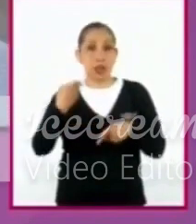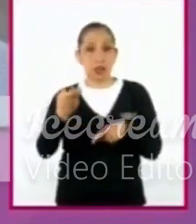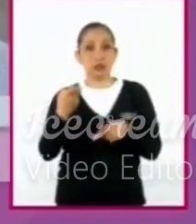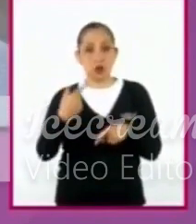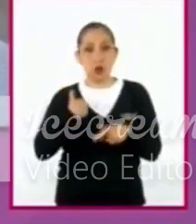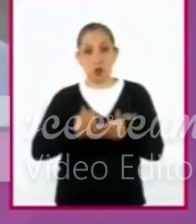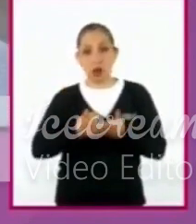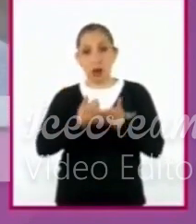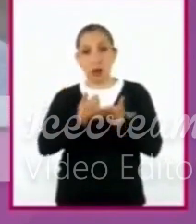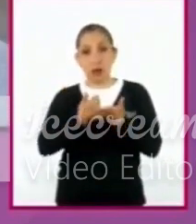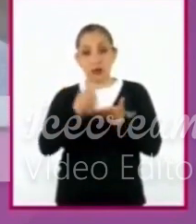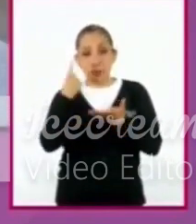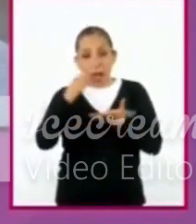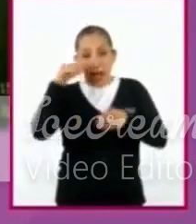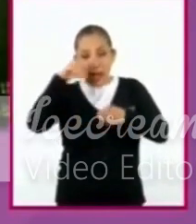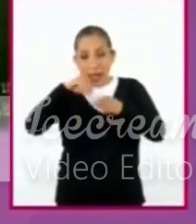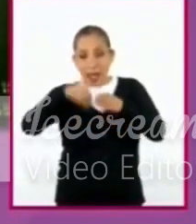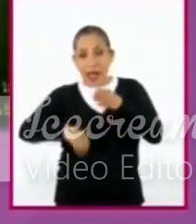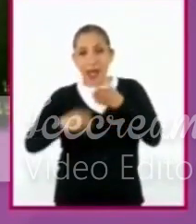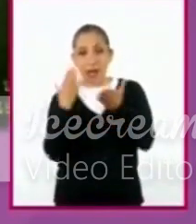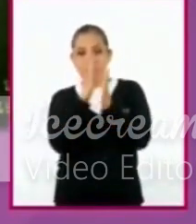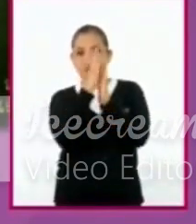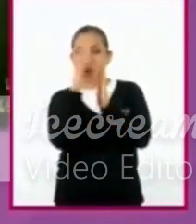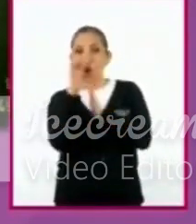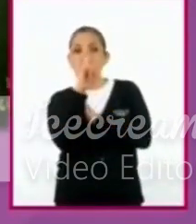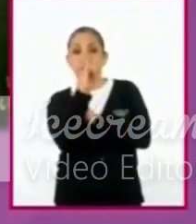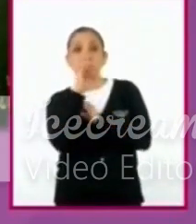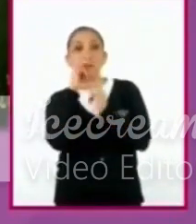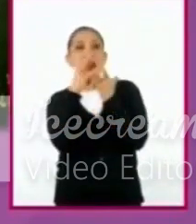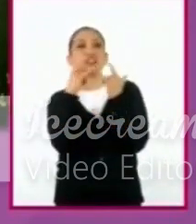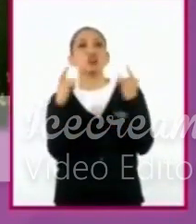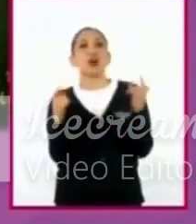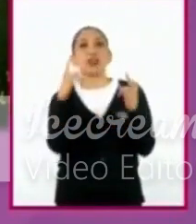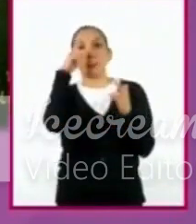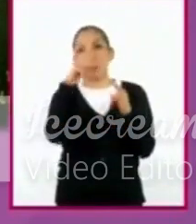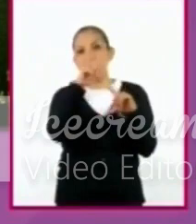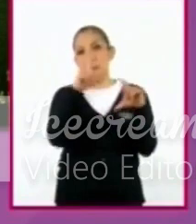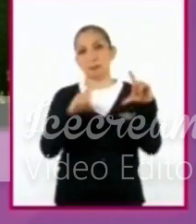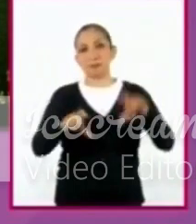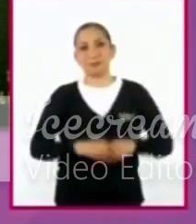ha alimentado no solo la colección, sino también la historia del país.